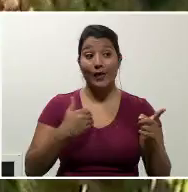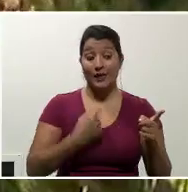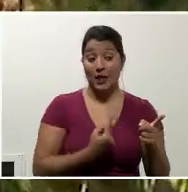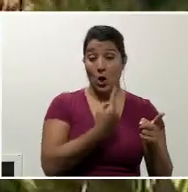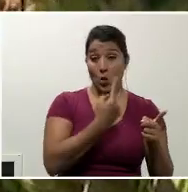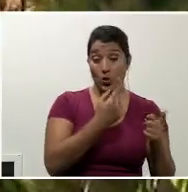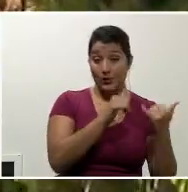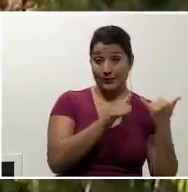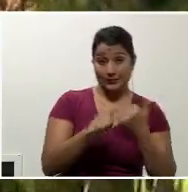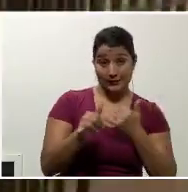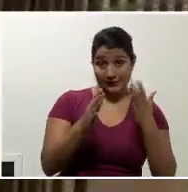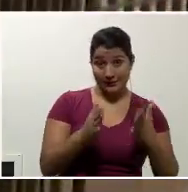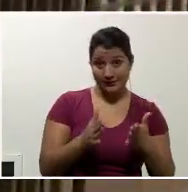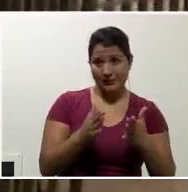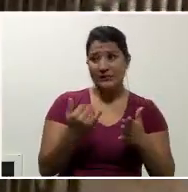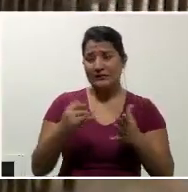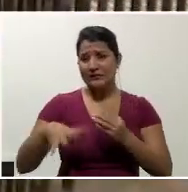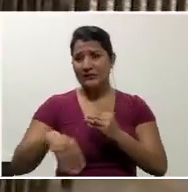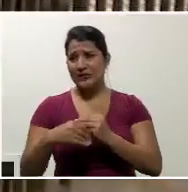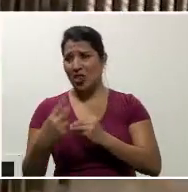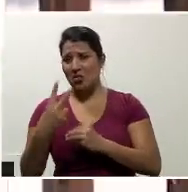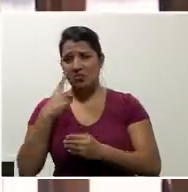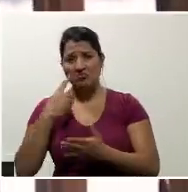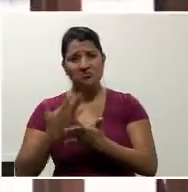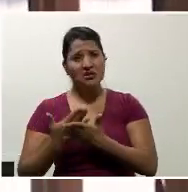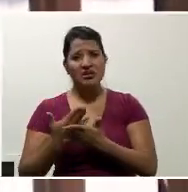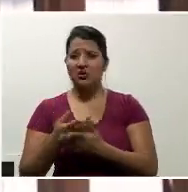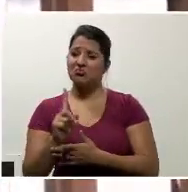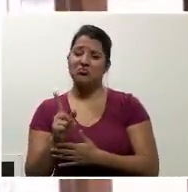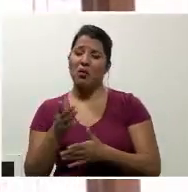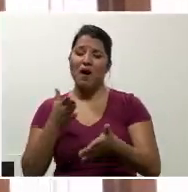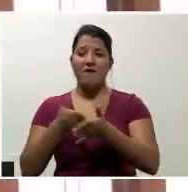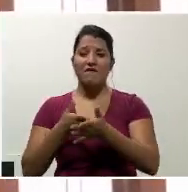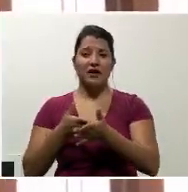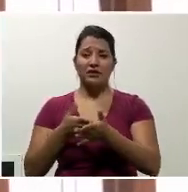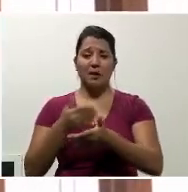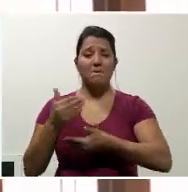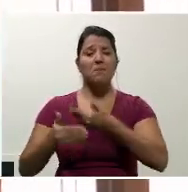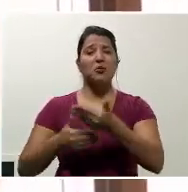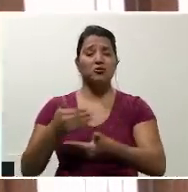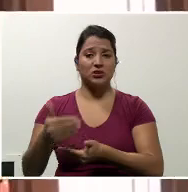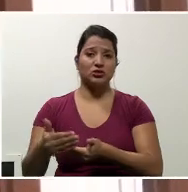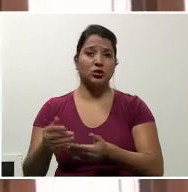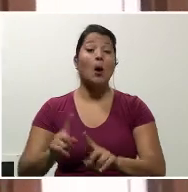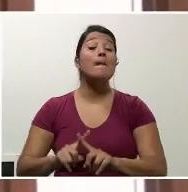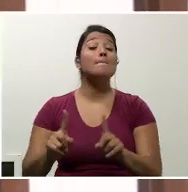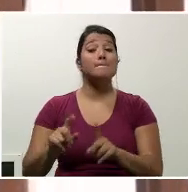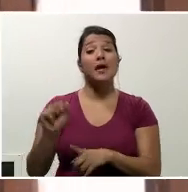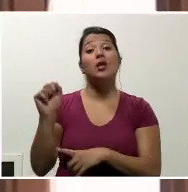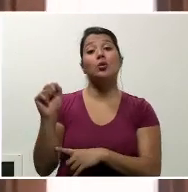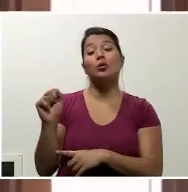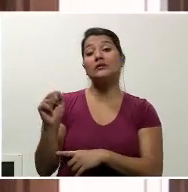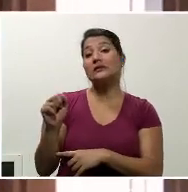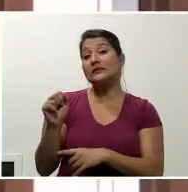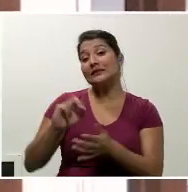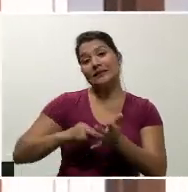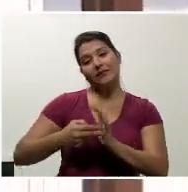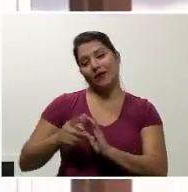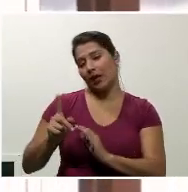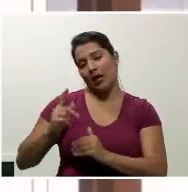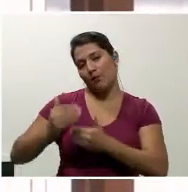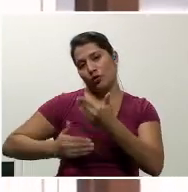la incorporación de estos 2 testigos no afecta el caso de su defendida, pero considera que sí habría un indebido